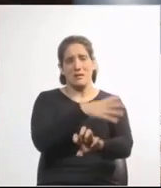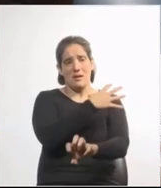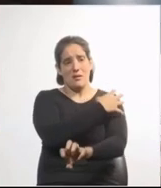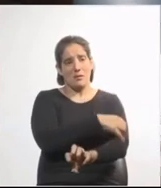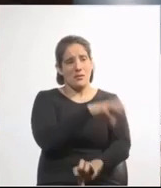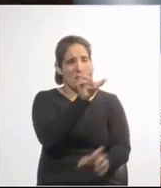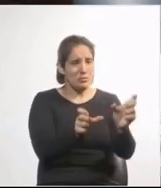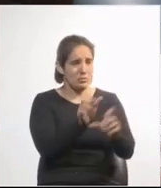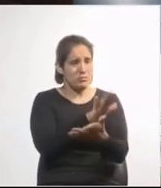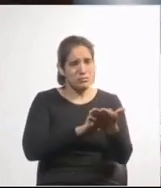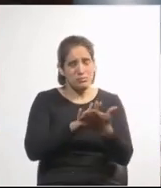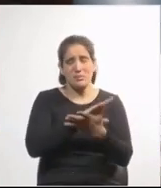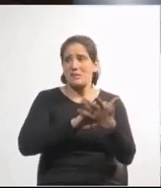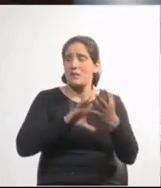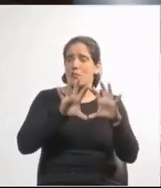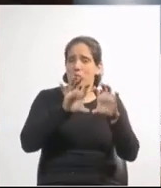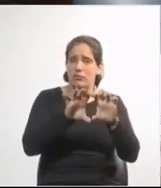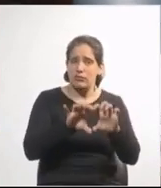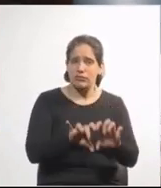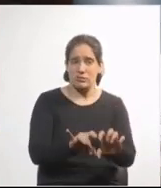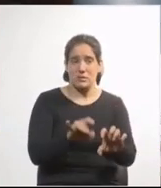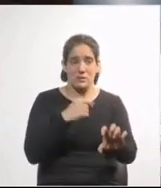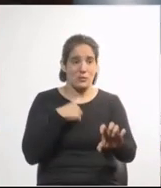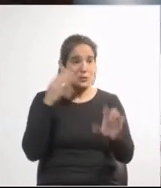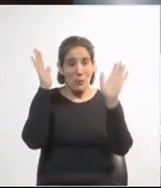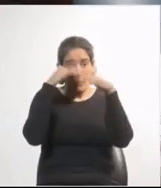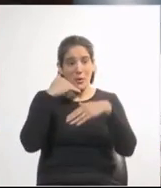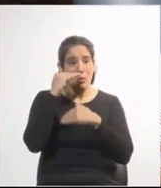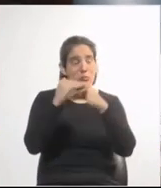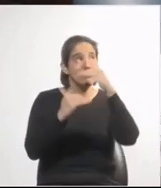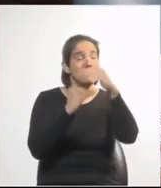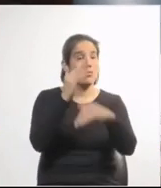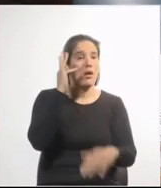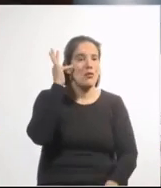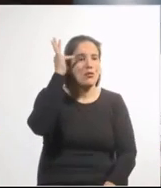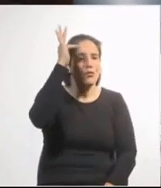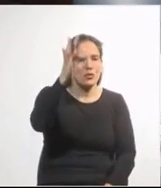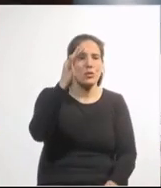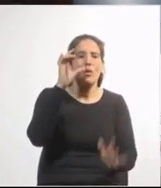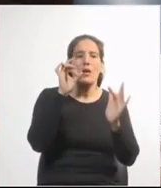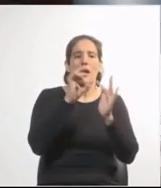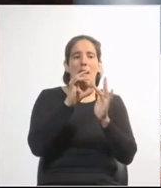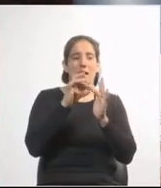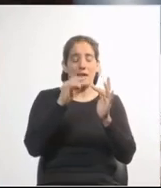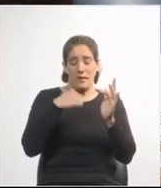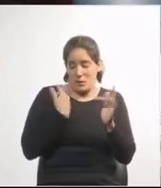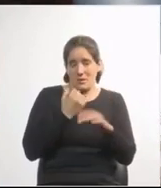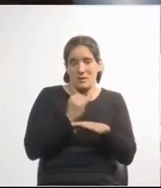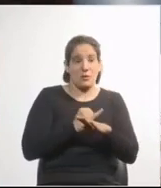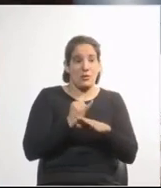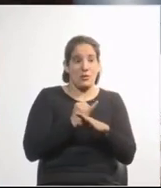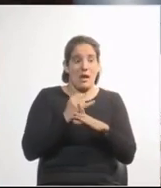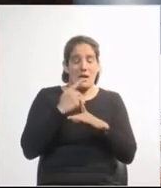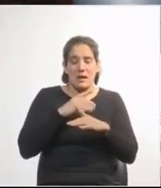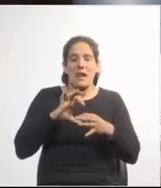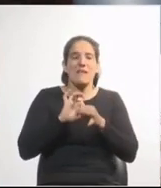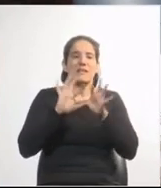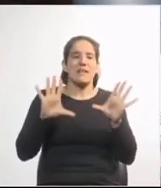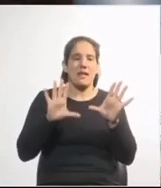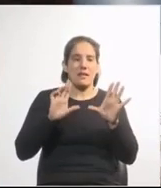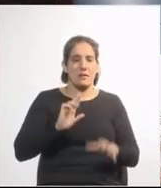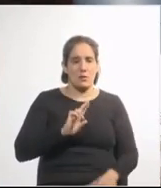población, erosionando nuestras posibilidades de desarrollo futuro, la calidad de nuestras instituciones y la soberanía